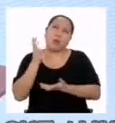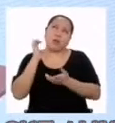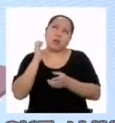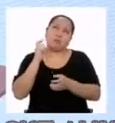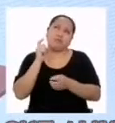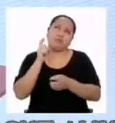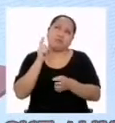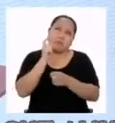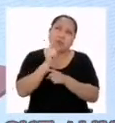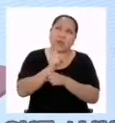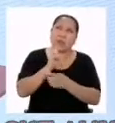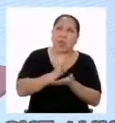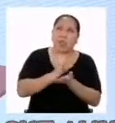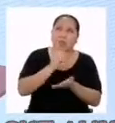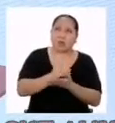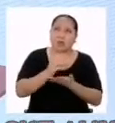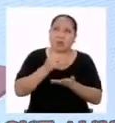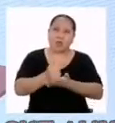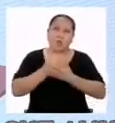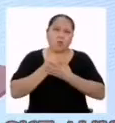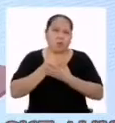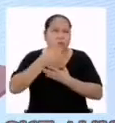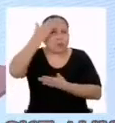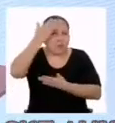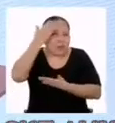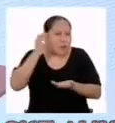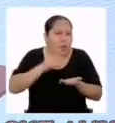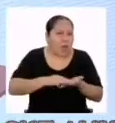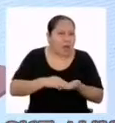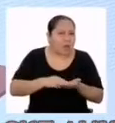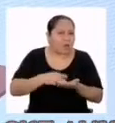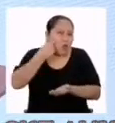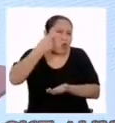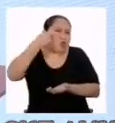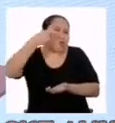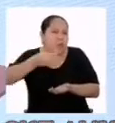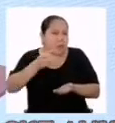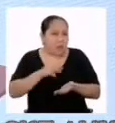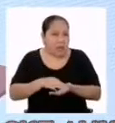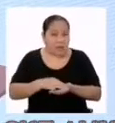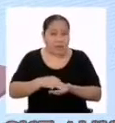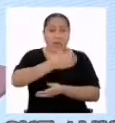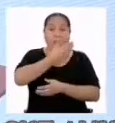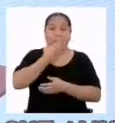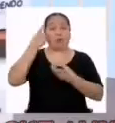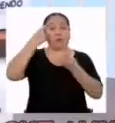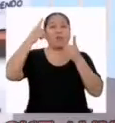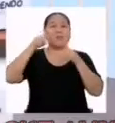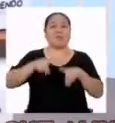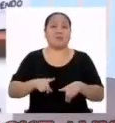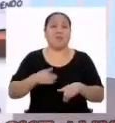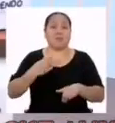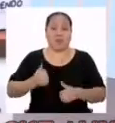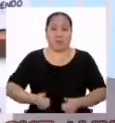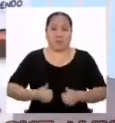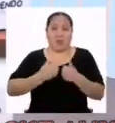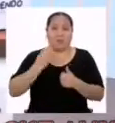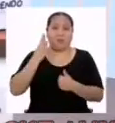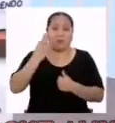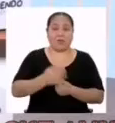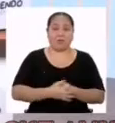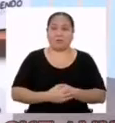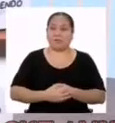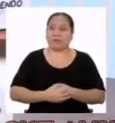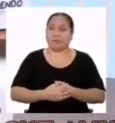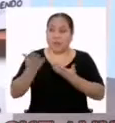más, conocer más y con eso tomar mejores decisiones para nuestras vidas. Recibir educación